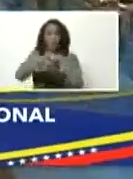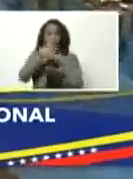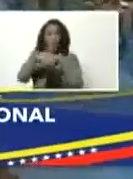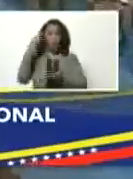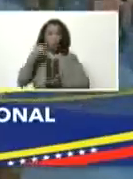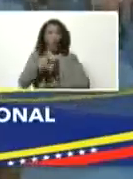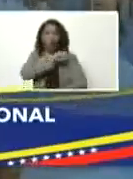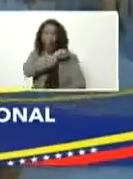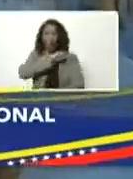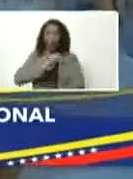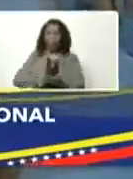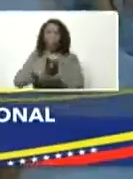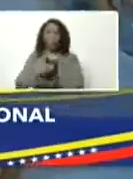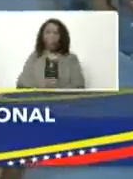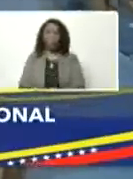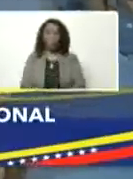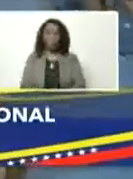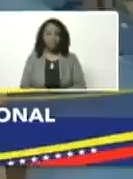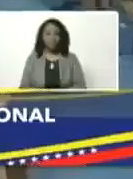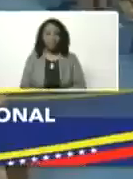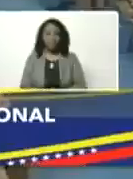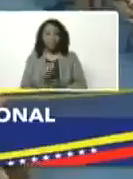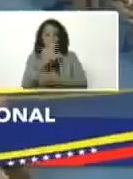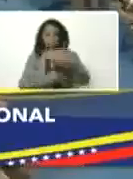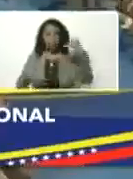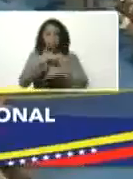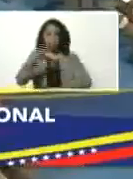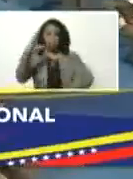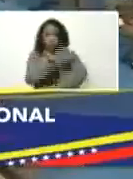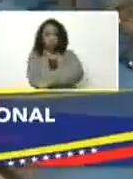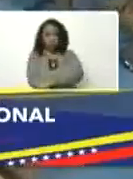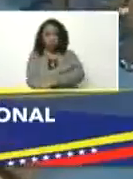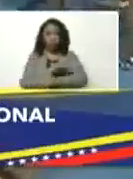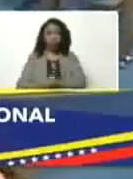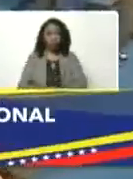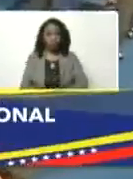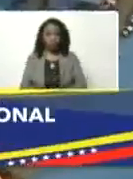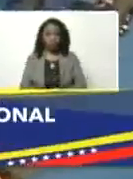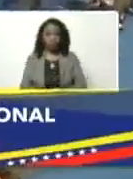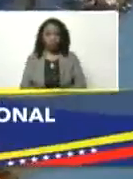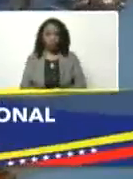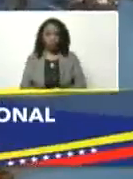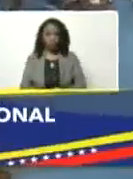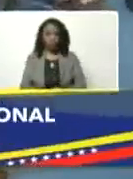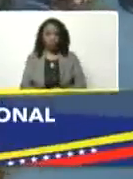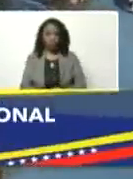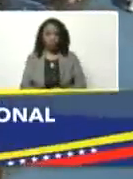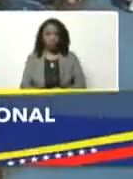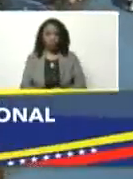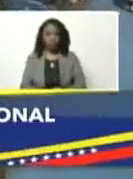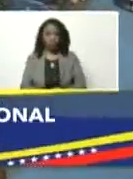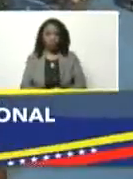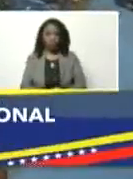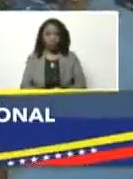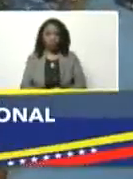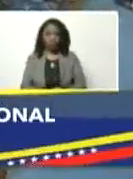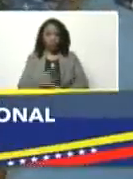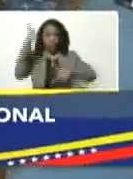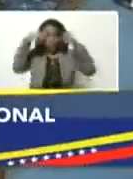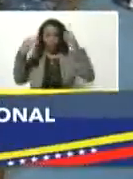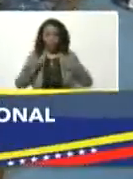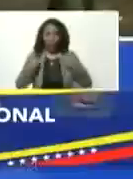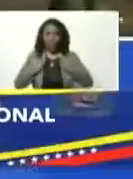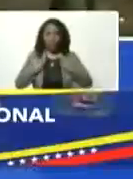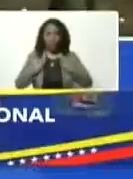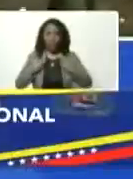¡Cúmplase! Al grado de mayor y capitán de corbeta. ¡Chávez vive!